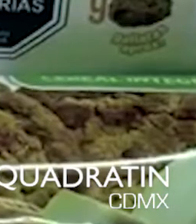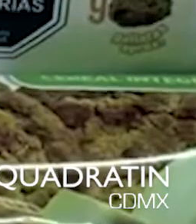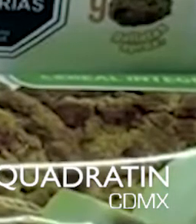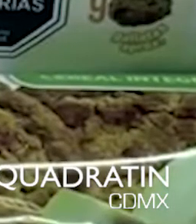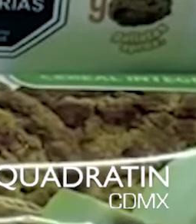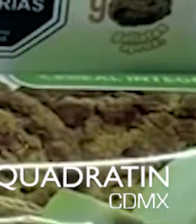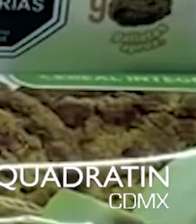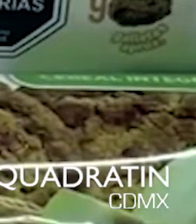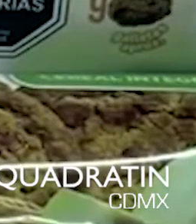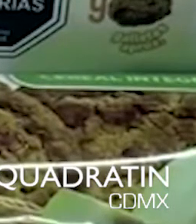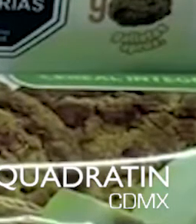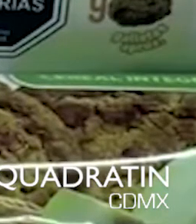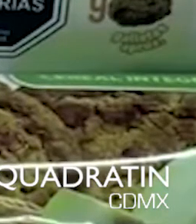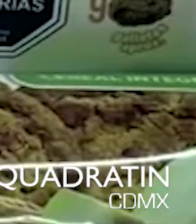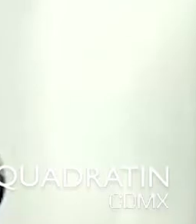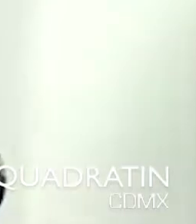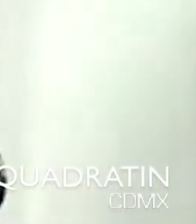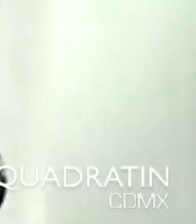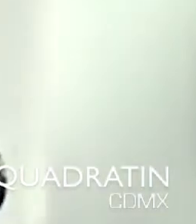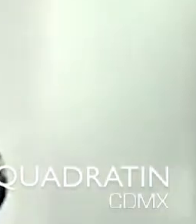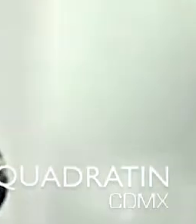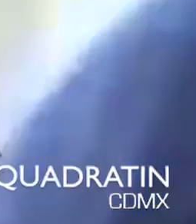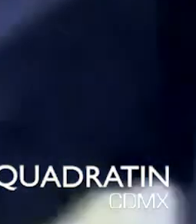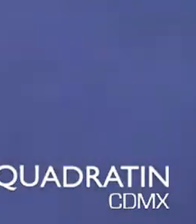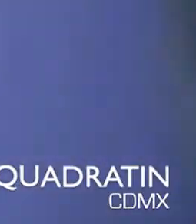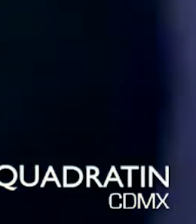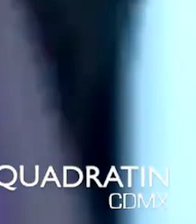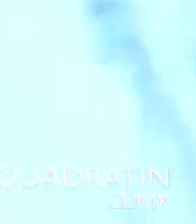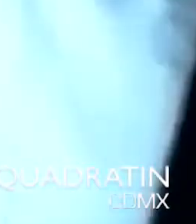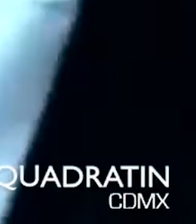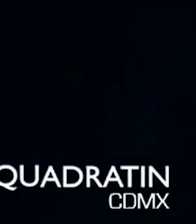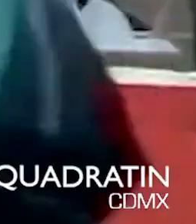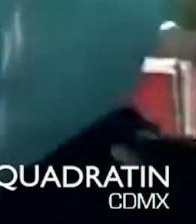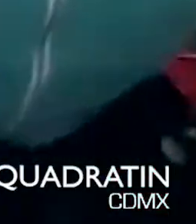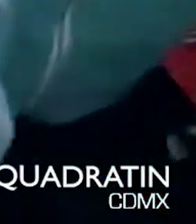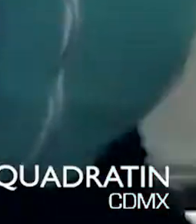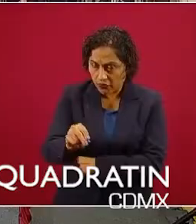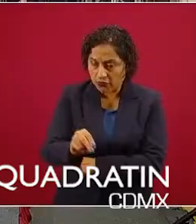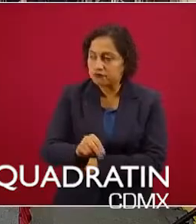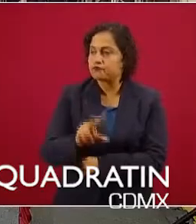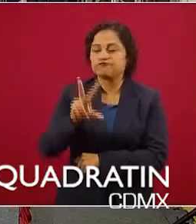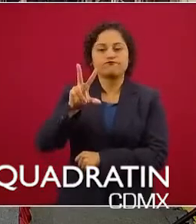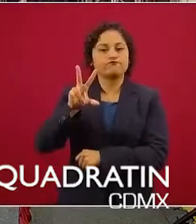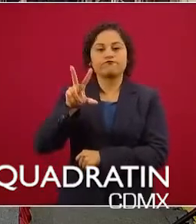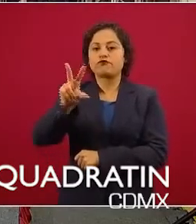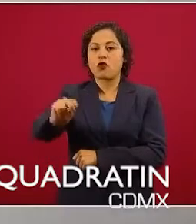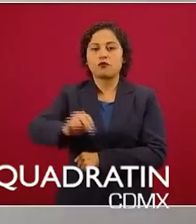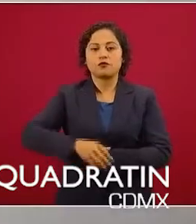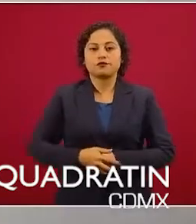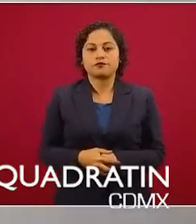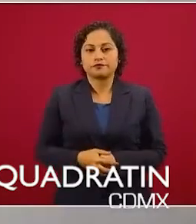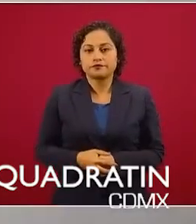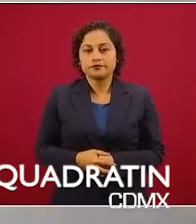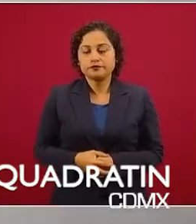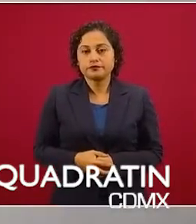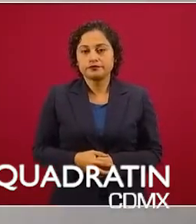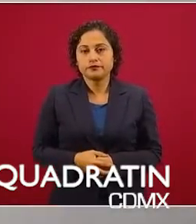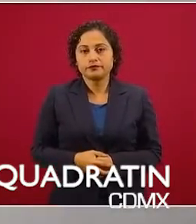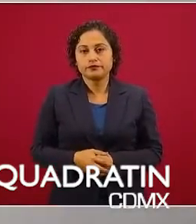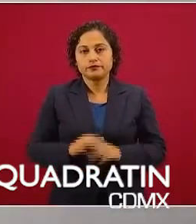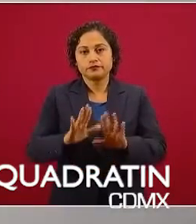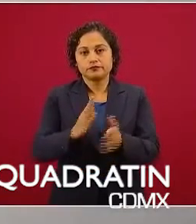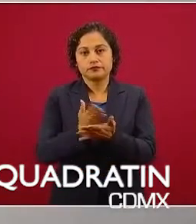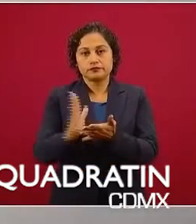conferencia matutina de este miércoles, el jefe del Ejecutivo considera que no es necesario incrementar los impuestos, sino fomentar los estilos de vida saludable. Con